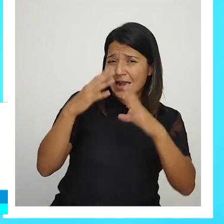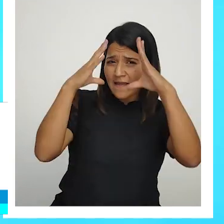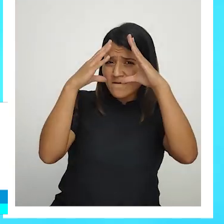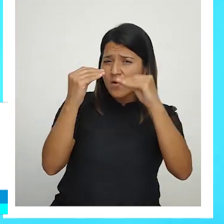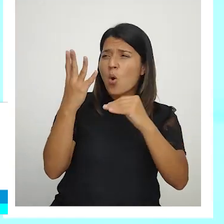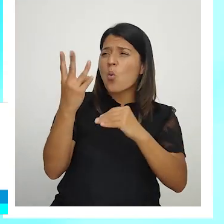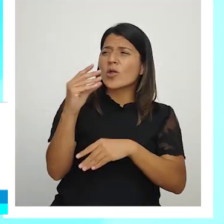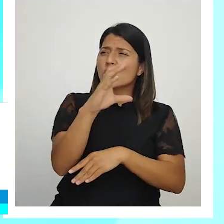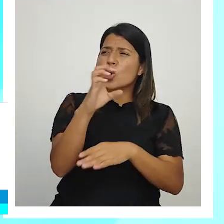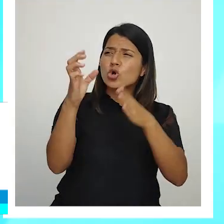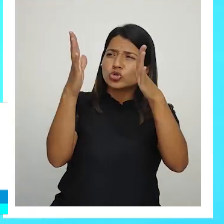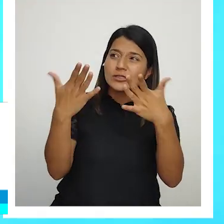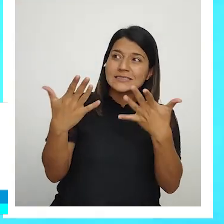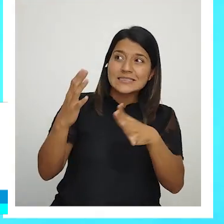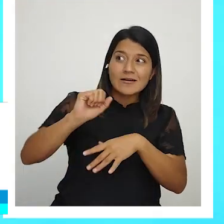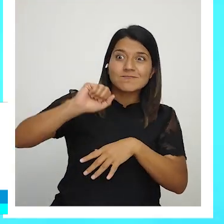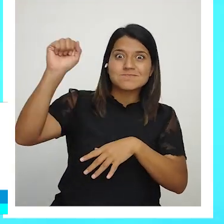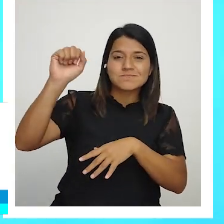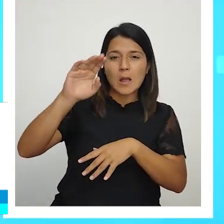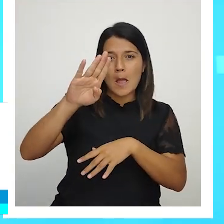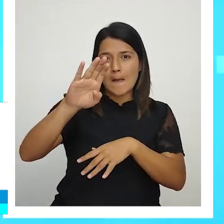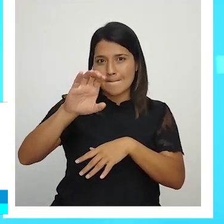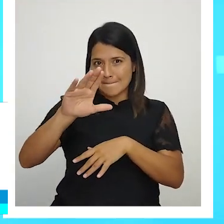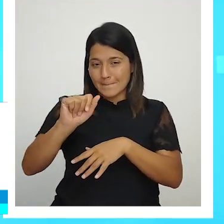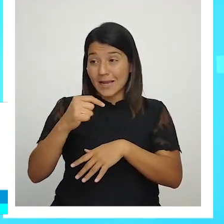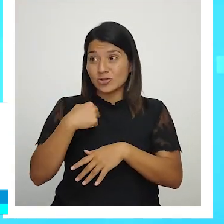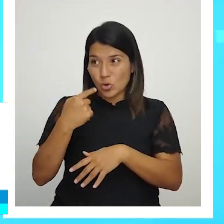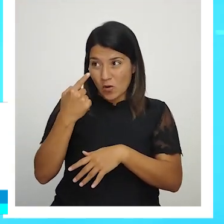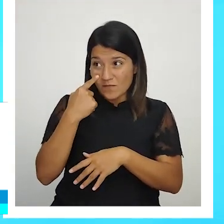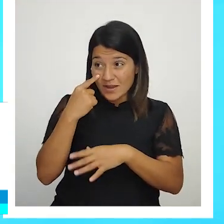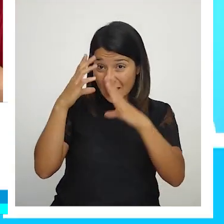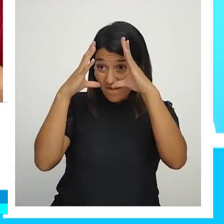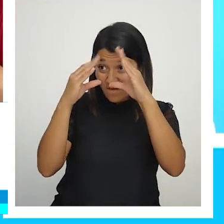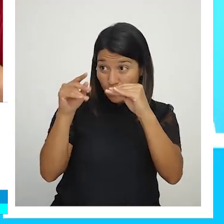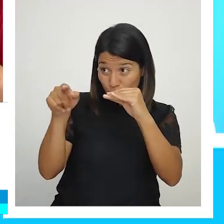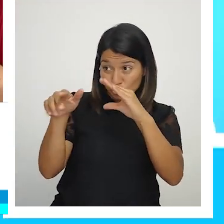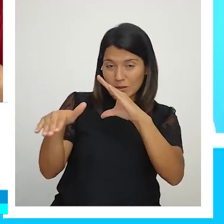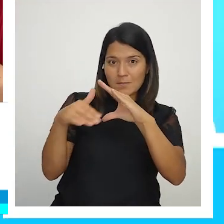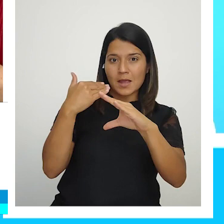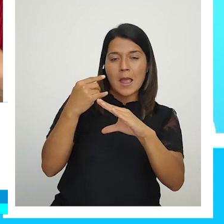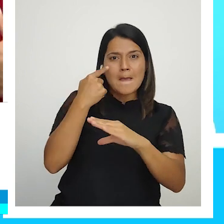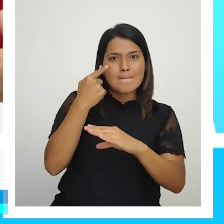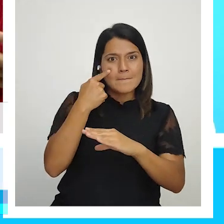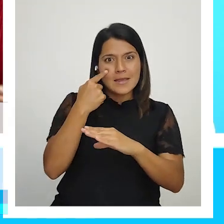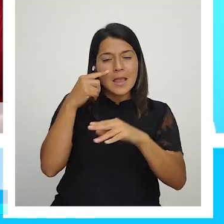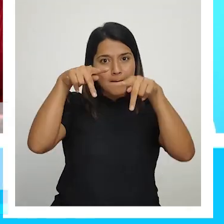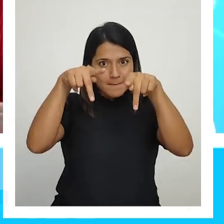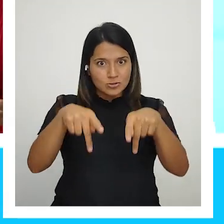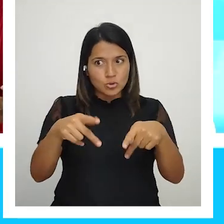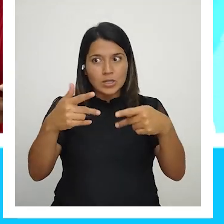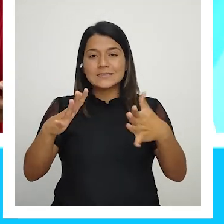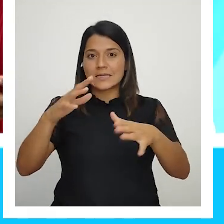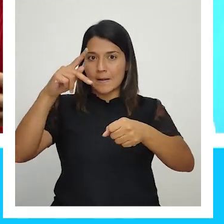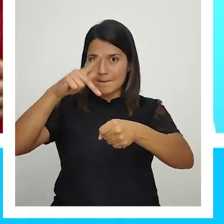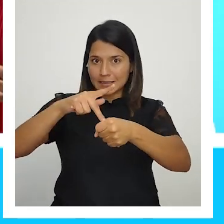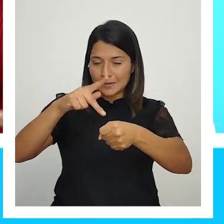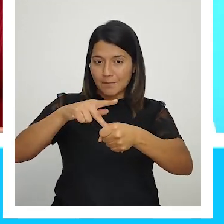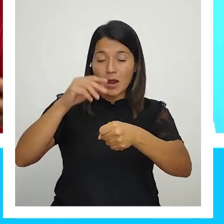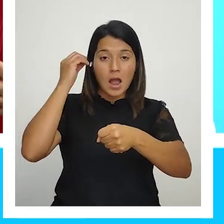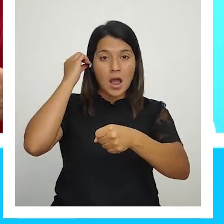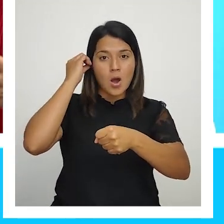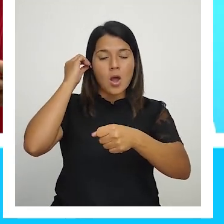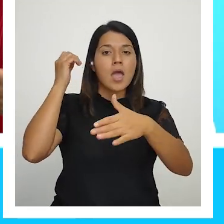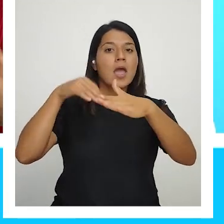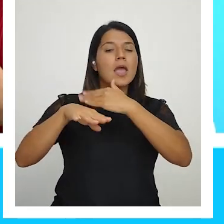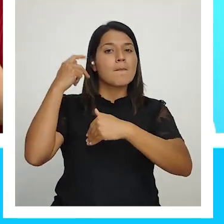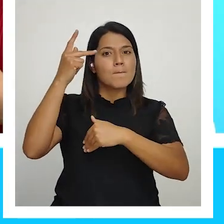cuántos costarricenses han sido becados? Veía también en la información que ustedes me mandaban que han habido personas que han participado en la política